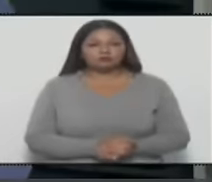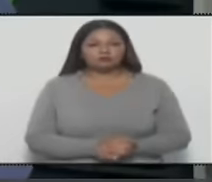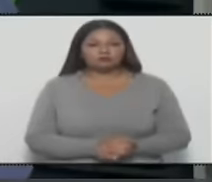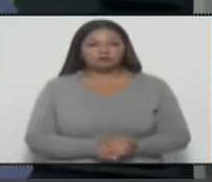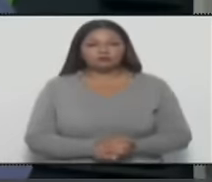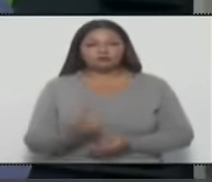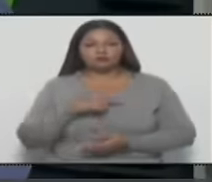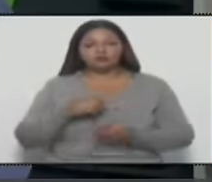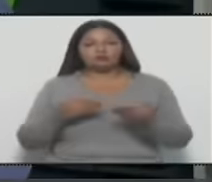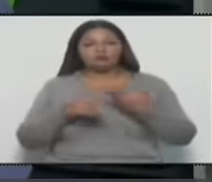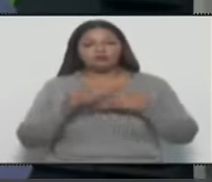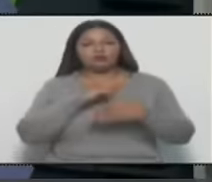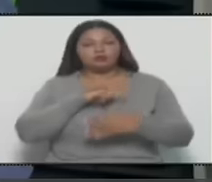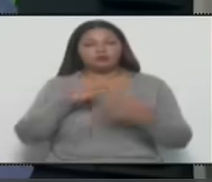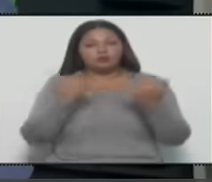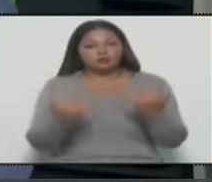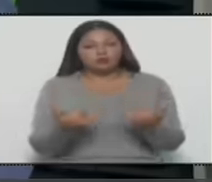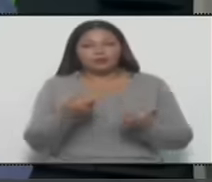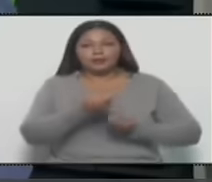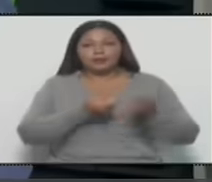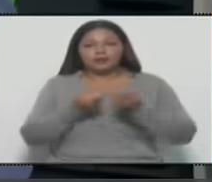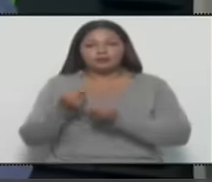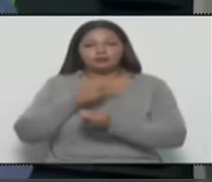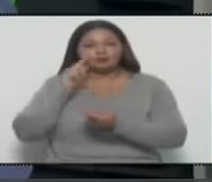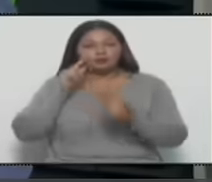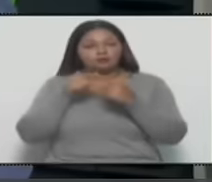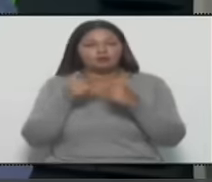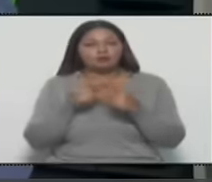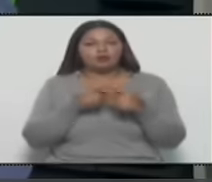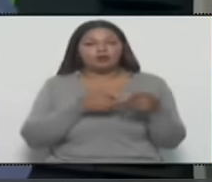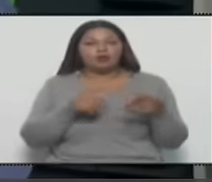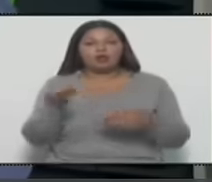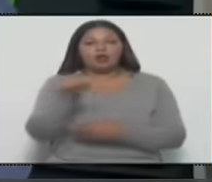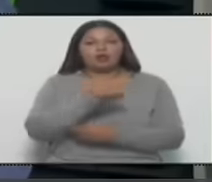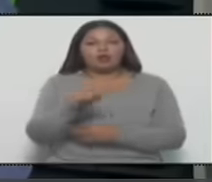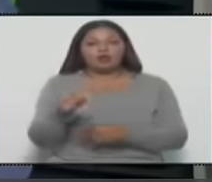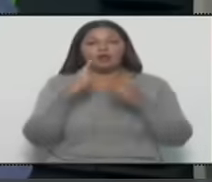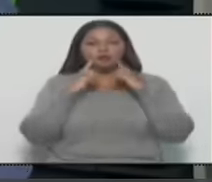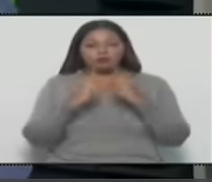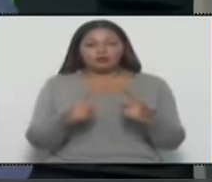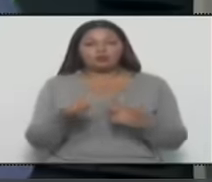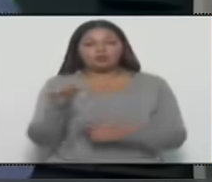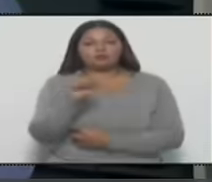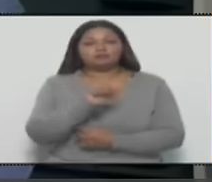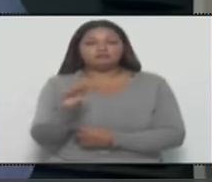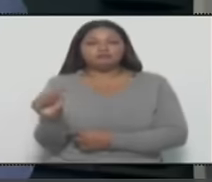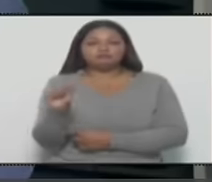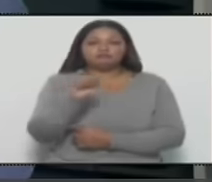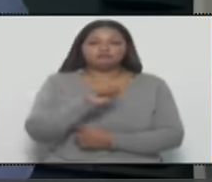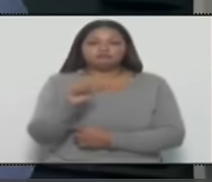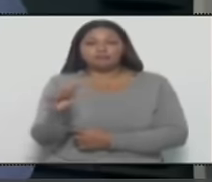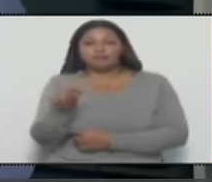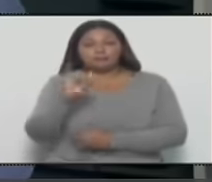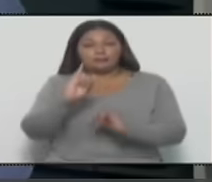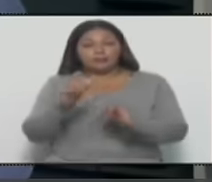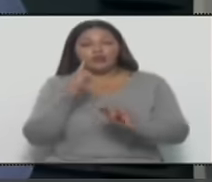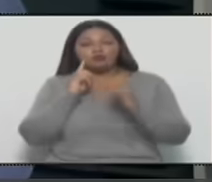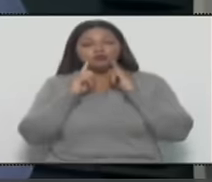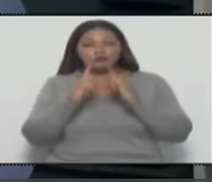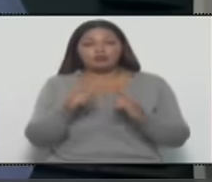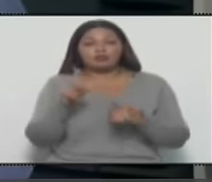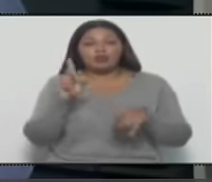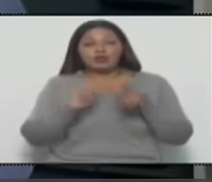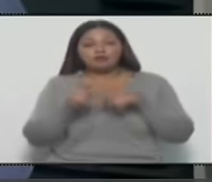nosotros manejando por la autopista Gran Cacique Guaquepuro. Esa autopista a una determinada